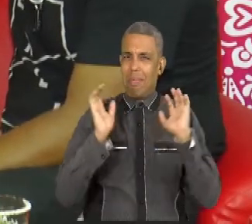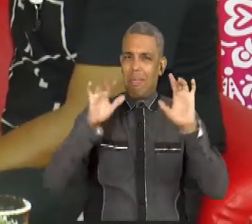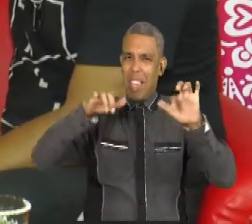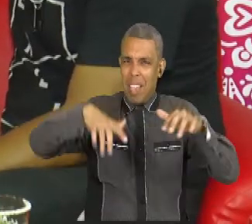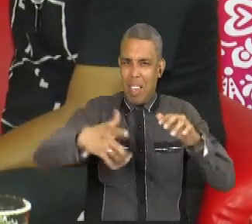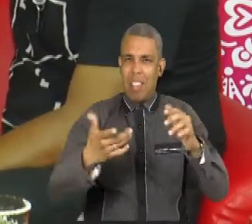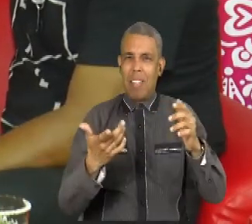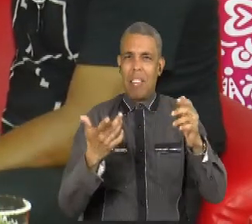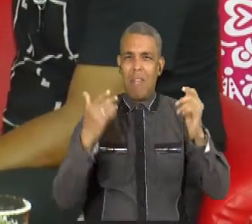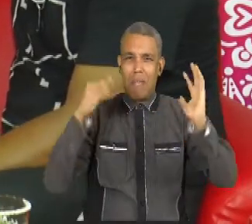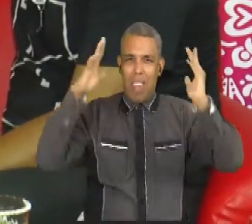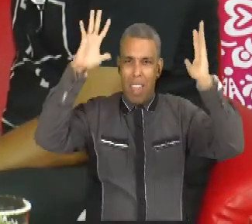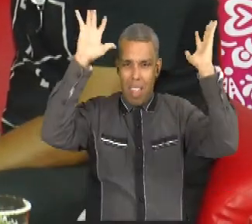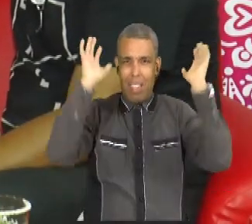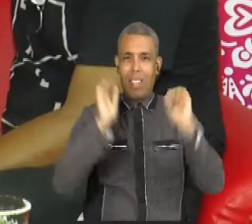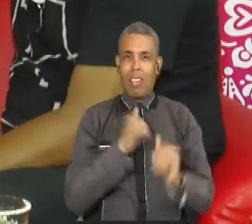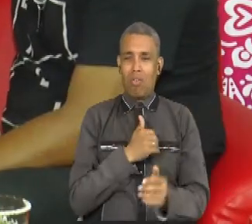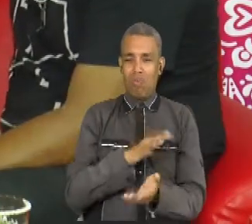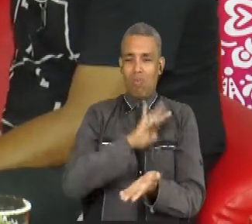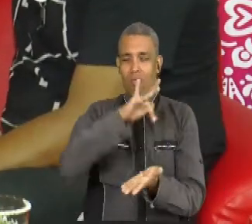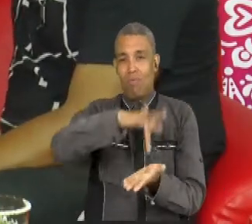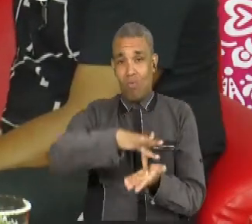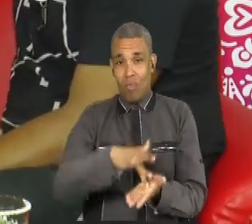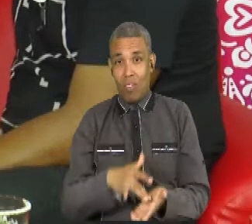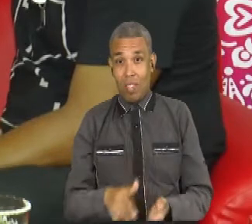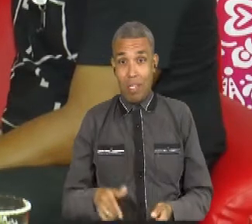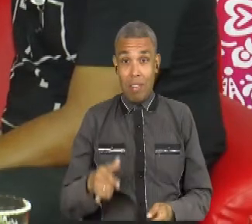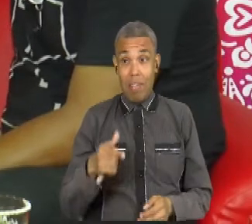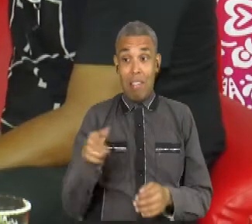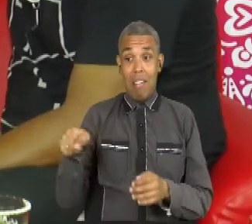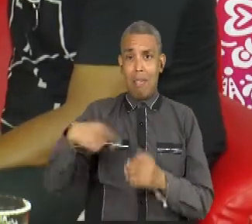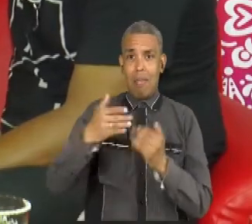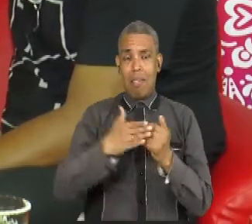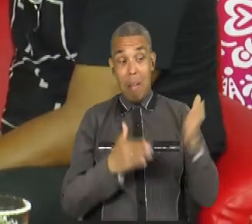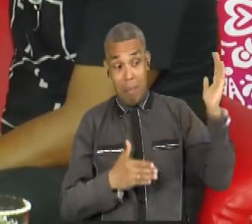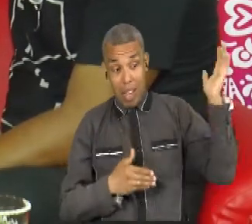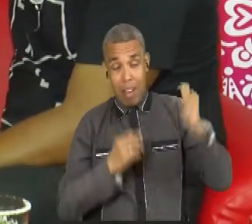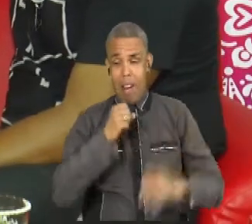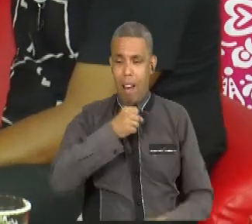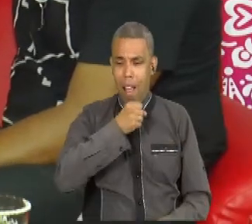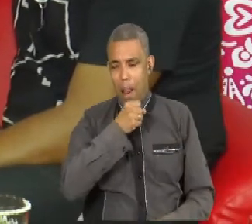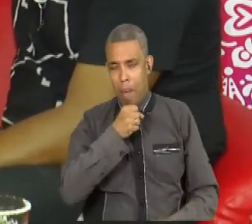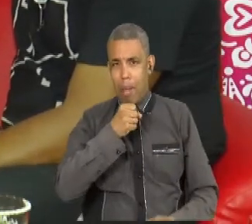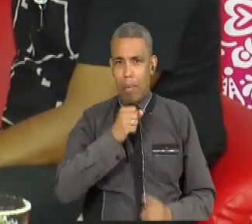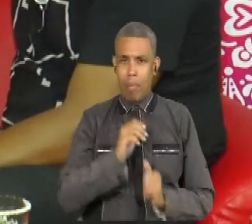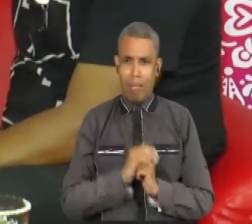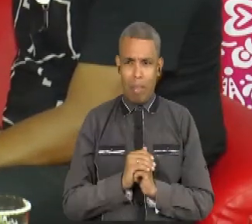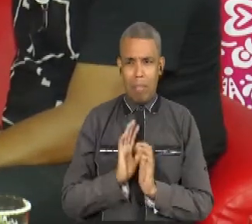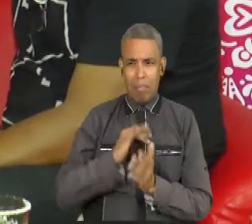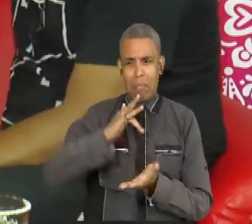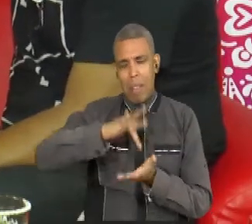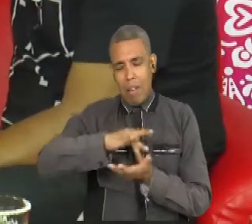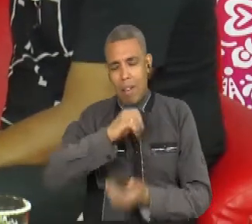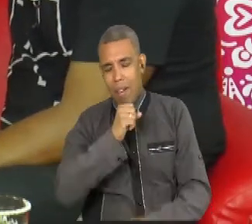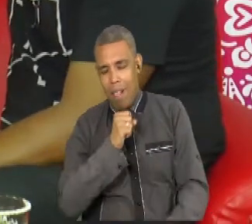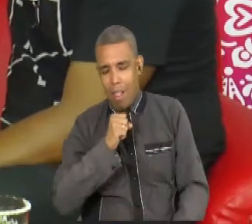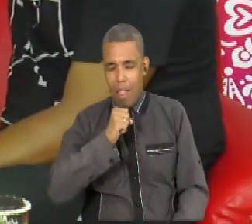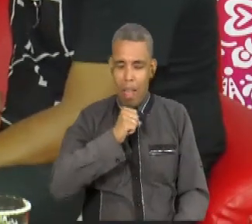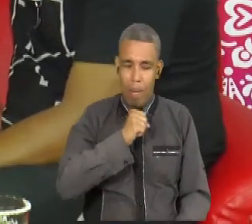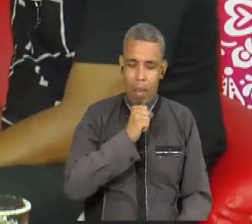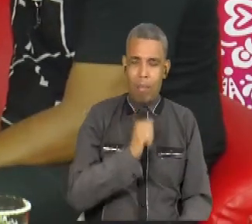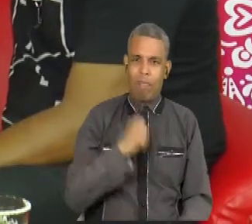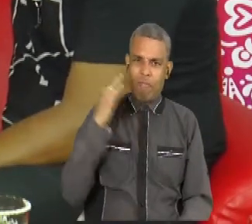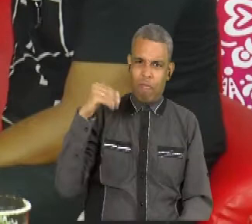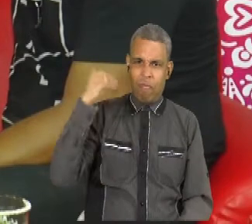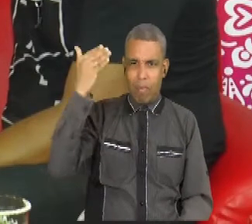Luego conozco a un amigo, un amigazo, Arielías García, con el cual grabo la primera canción que se llama Perdóname,